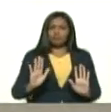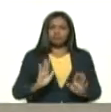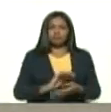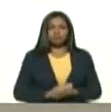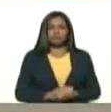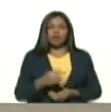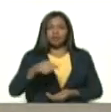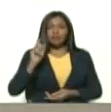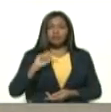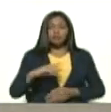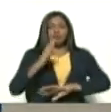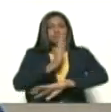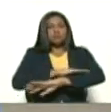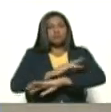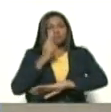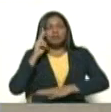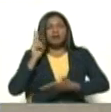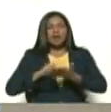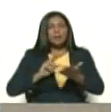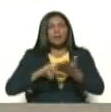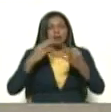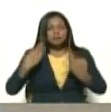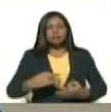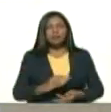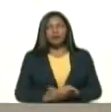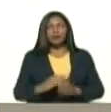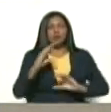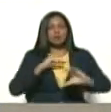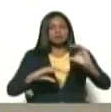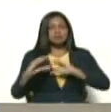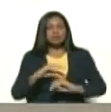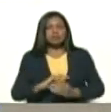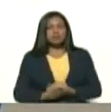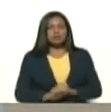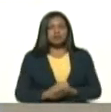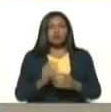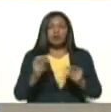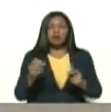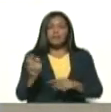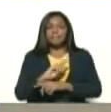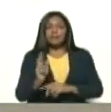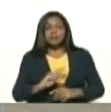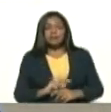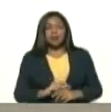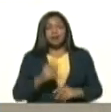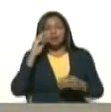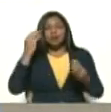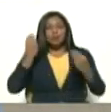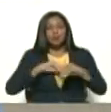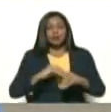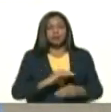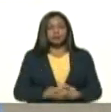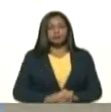Hay que actuar con la verdad, con la ciencia, con la veracidad, con la certeza.